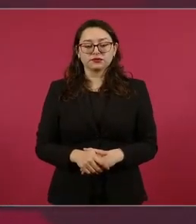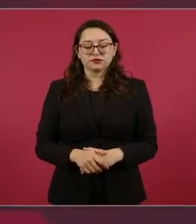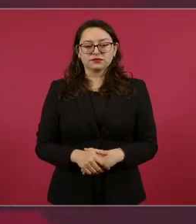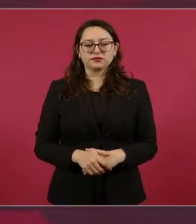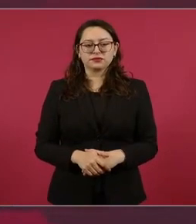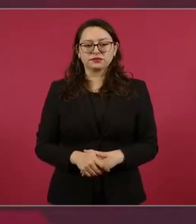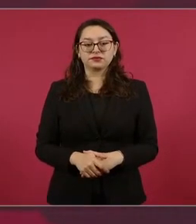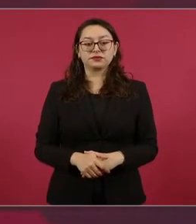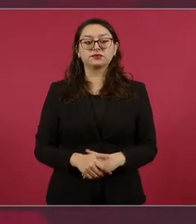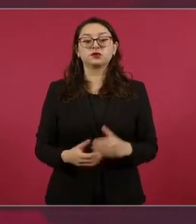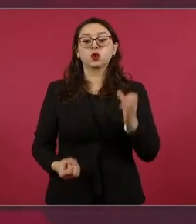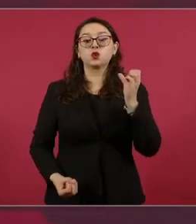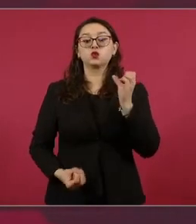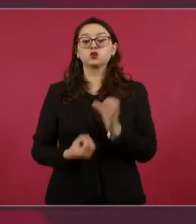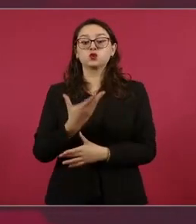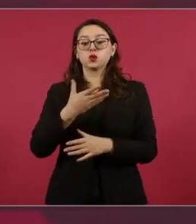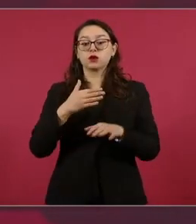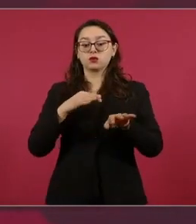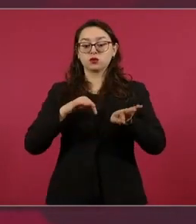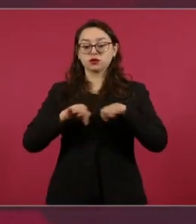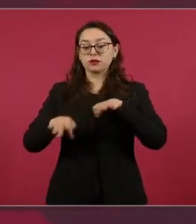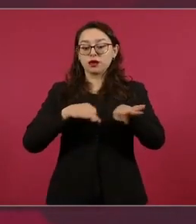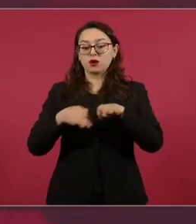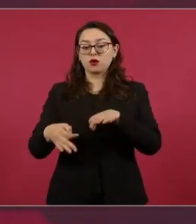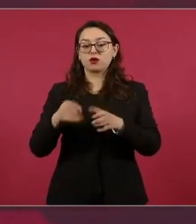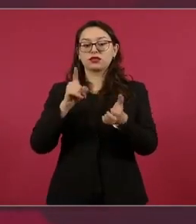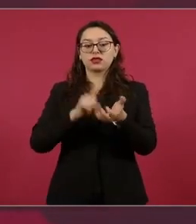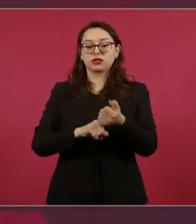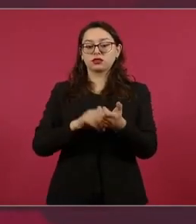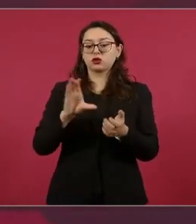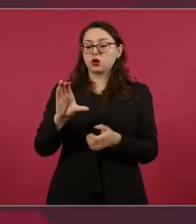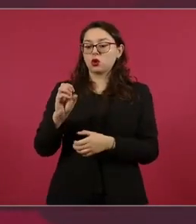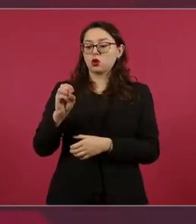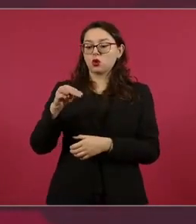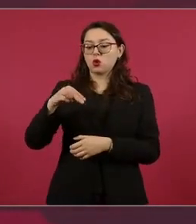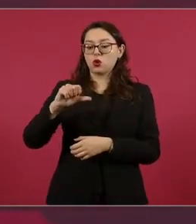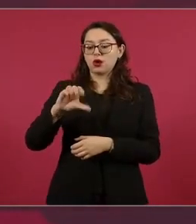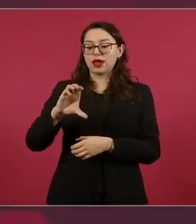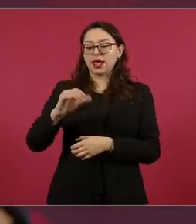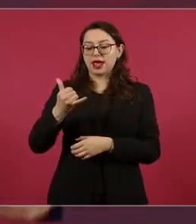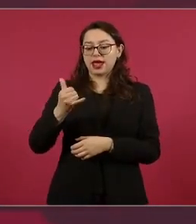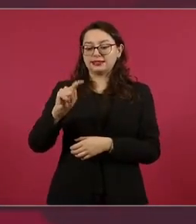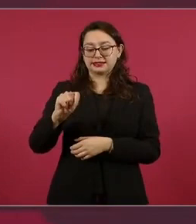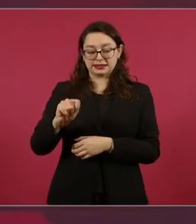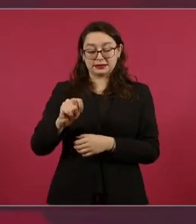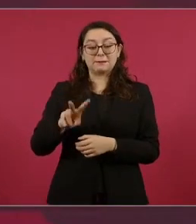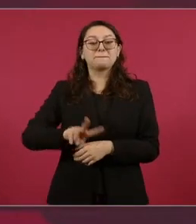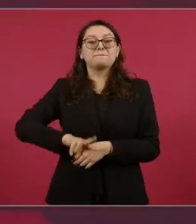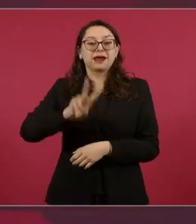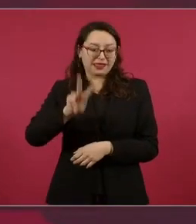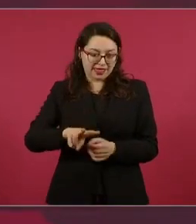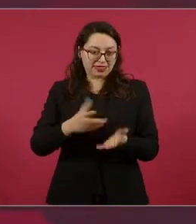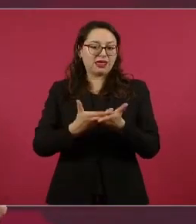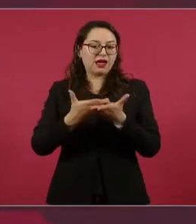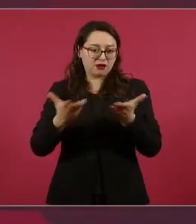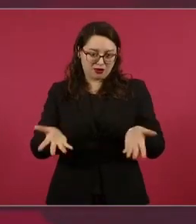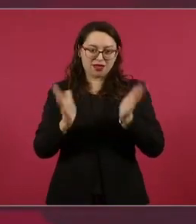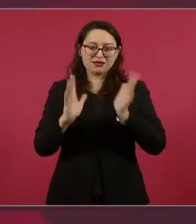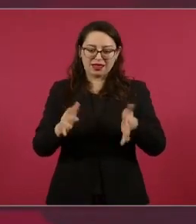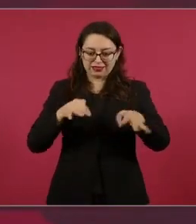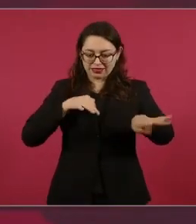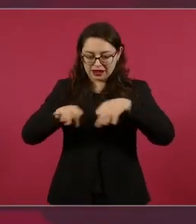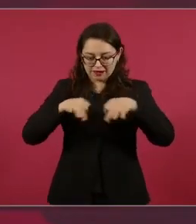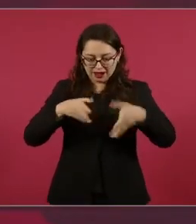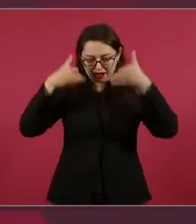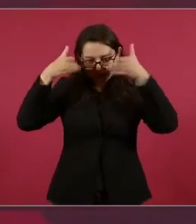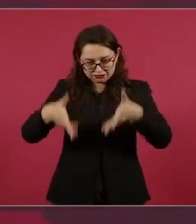con acit porque se ha hecho investigación para beneficio de